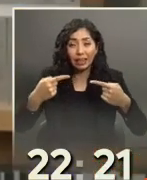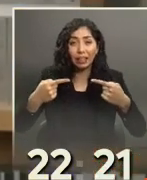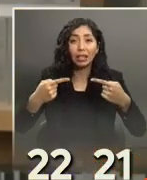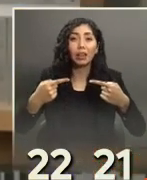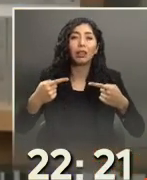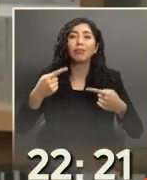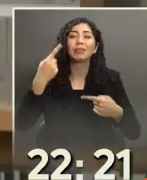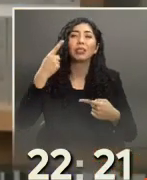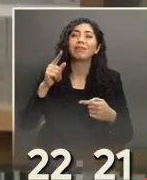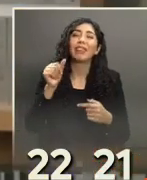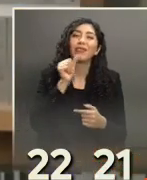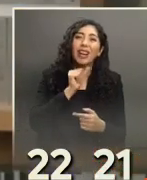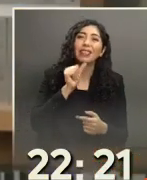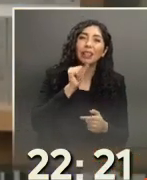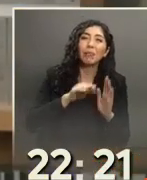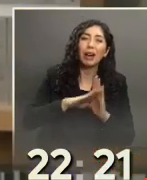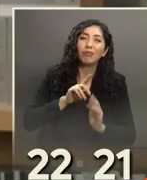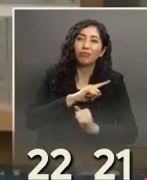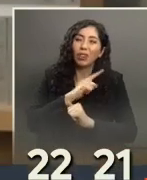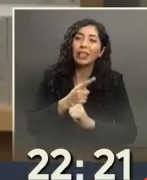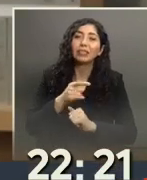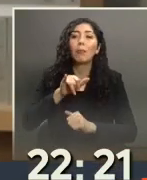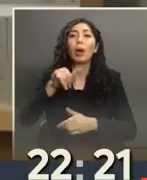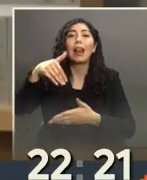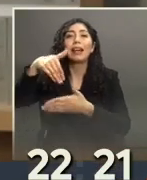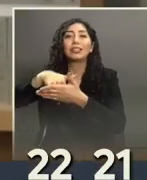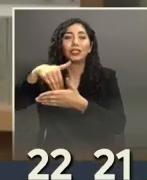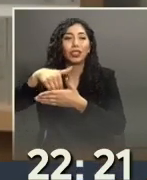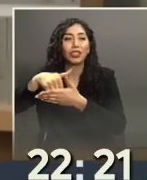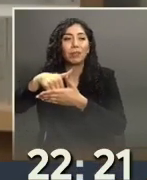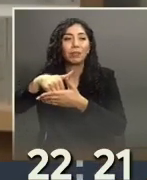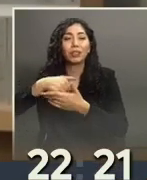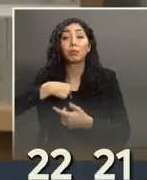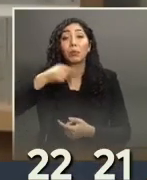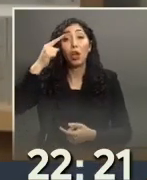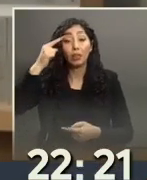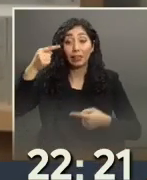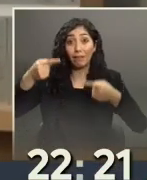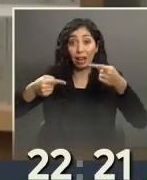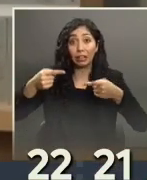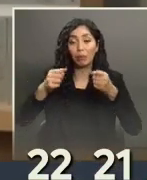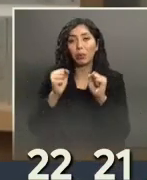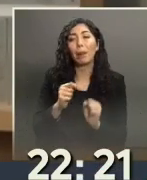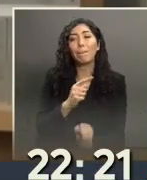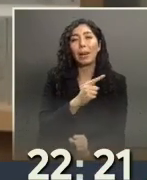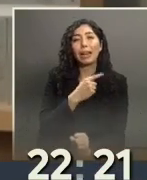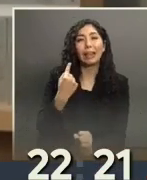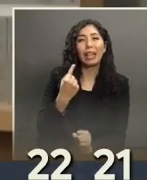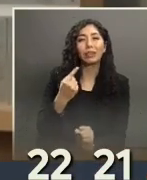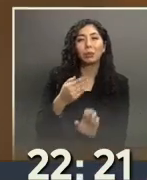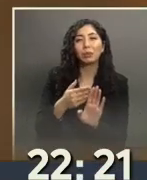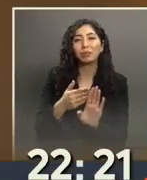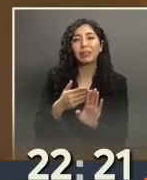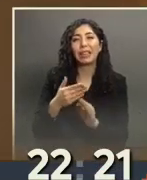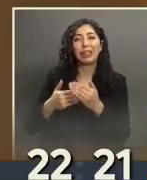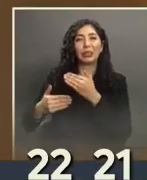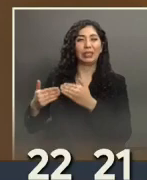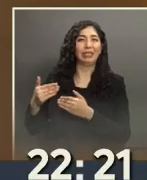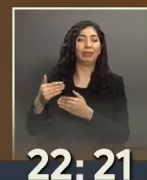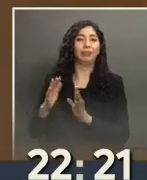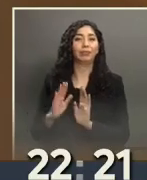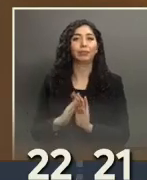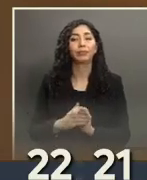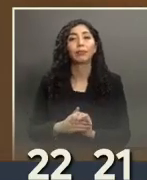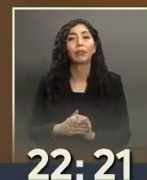en las elecciones por eso digo que los demás temas bien uno puede perder puedes retroceder más que ganan los debates presidenciales